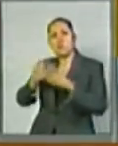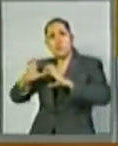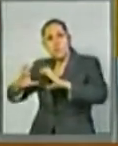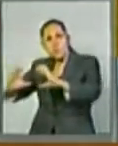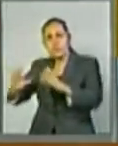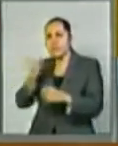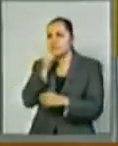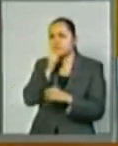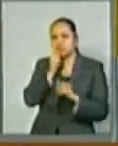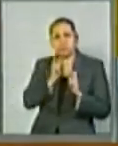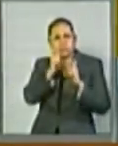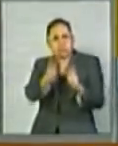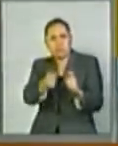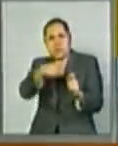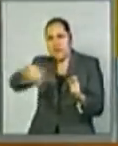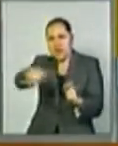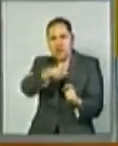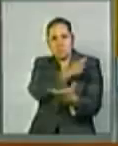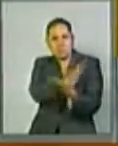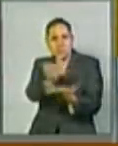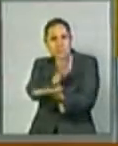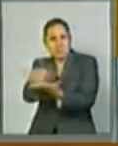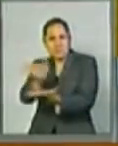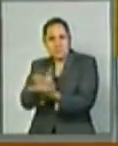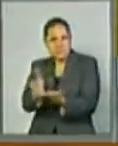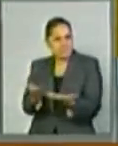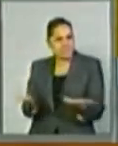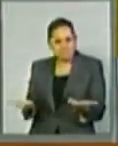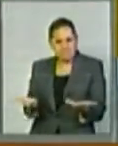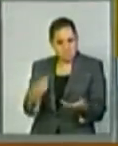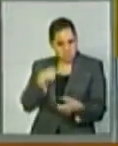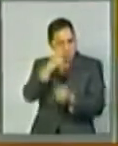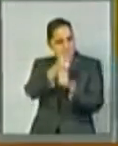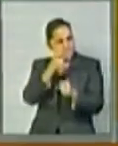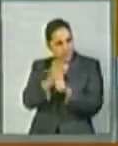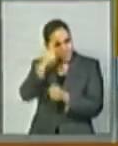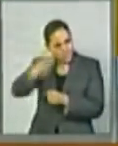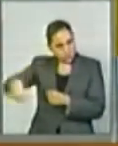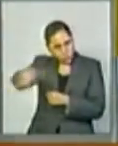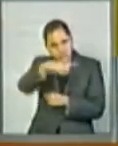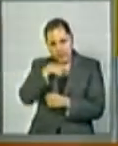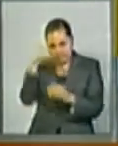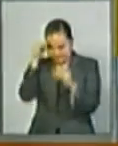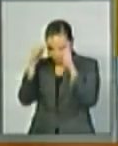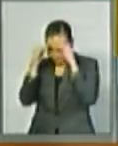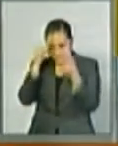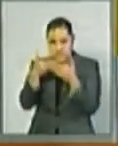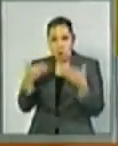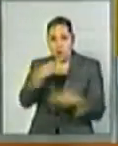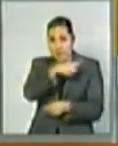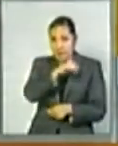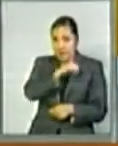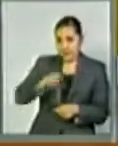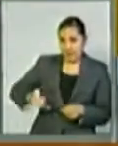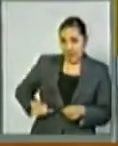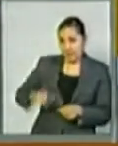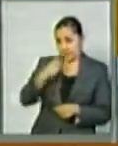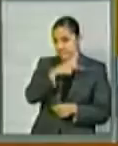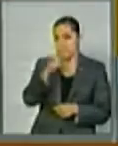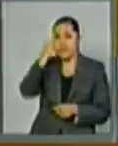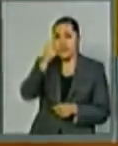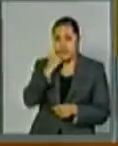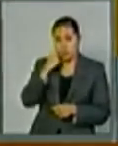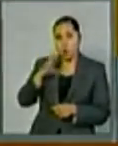legisladores, que hoy los invito a que reflexionemos. Si el alcalde de Pungarahuato estaba custodiado por las